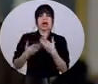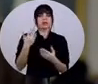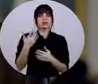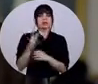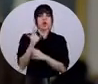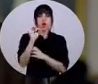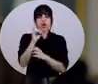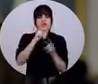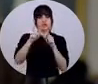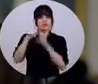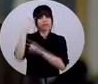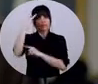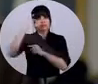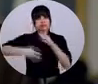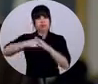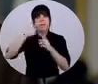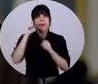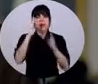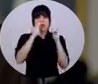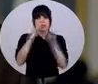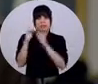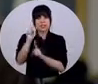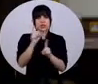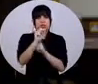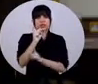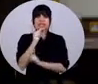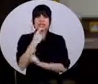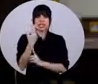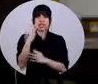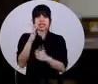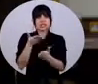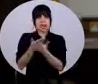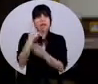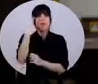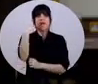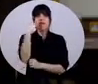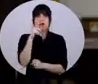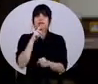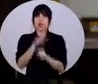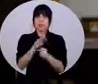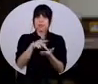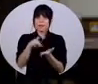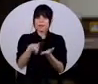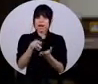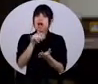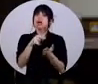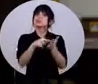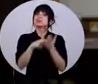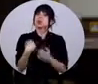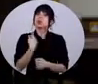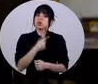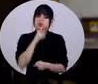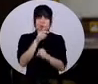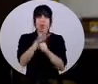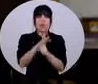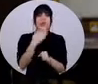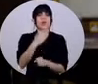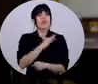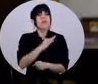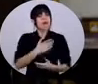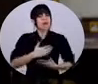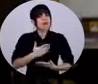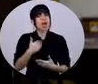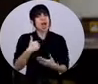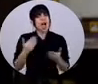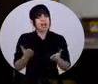a las y los educadores que así lo requieran. Hemos completado al menos ocho iniciativas